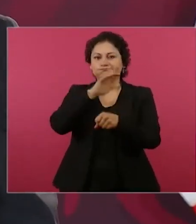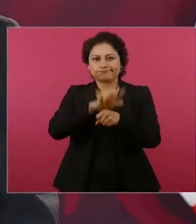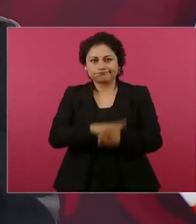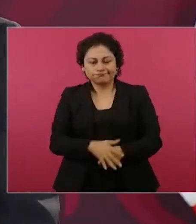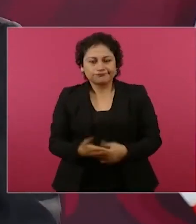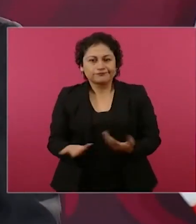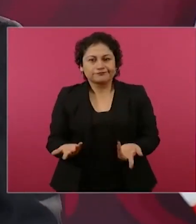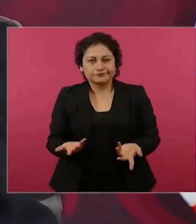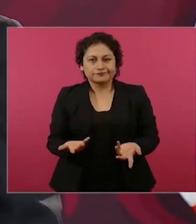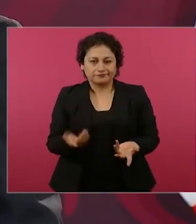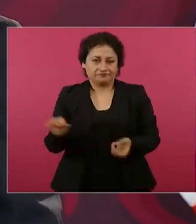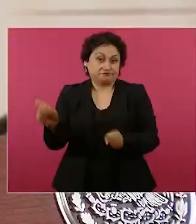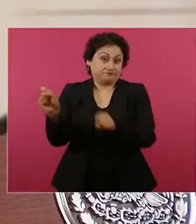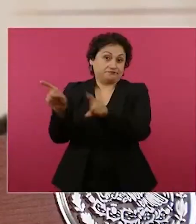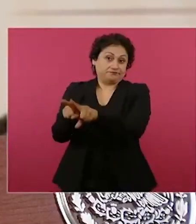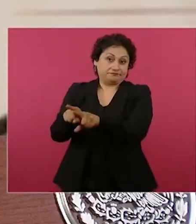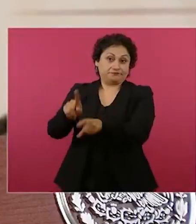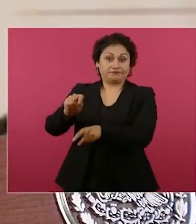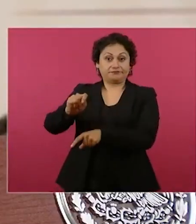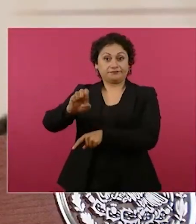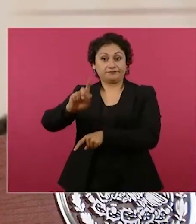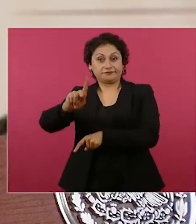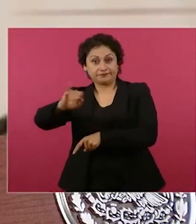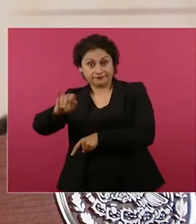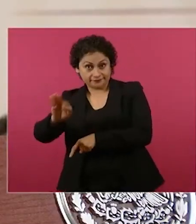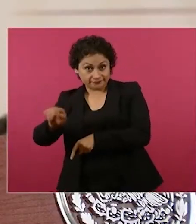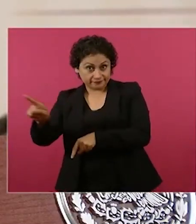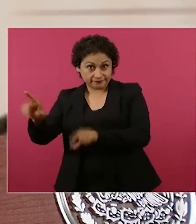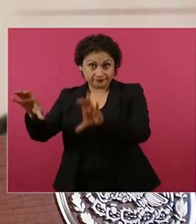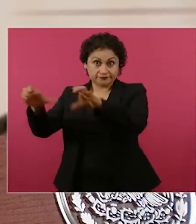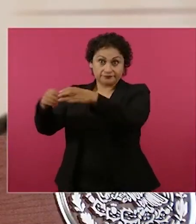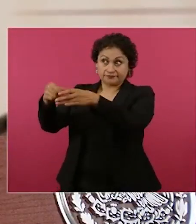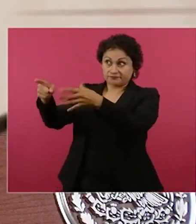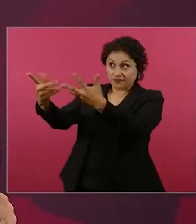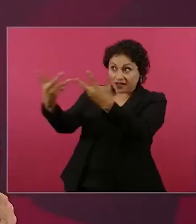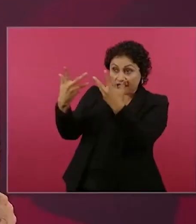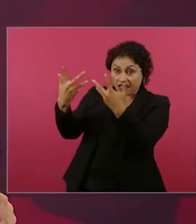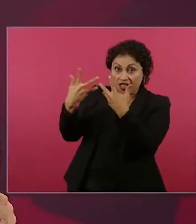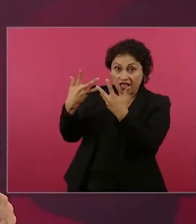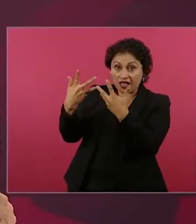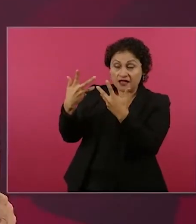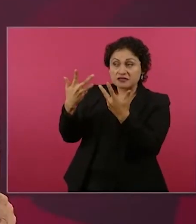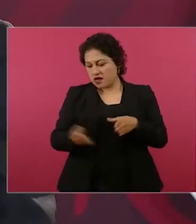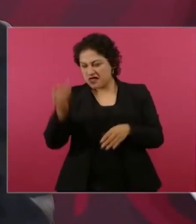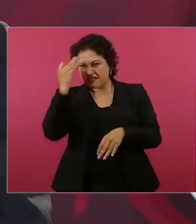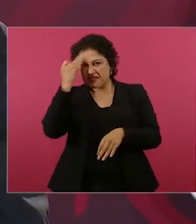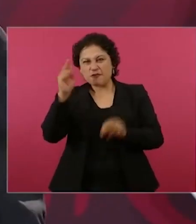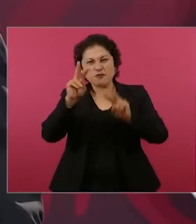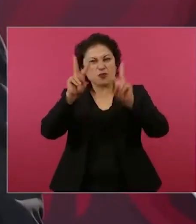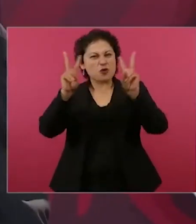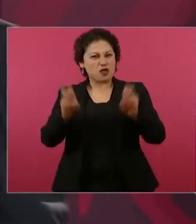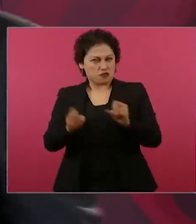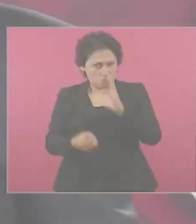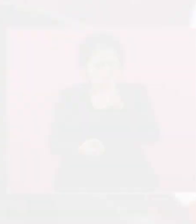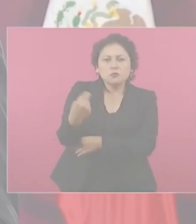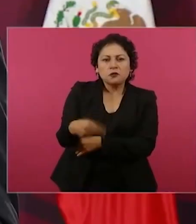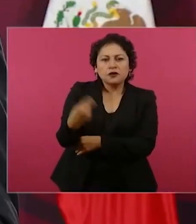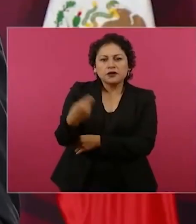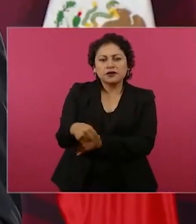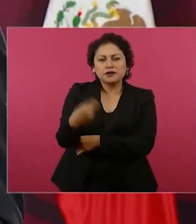electoral voy a tener una sección nueva que se va a llamar